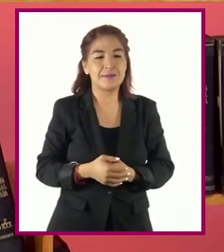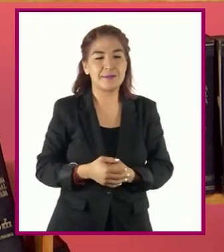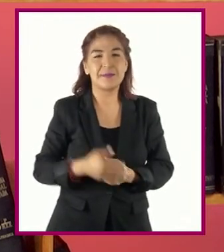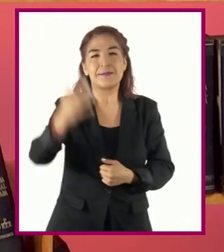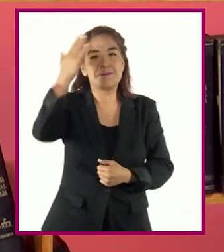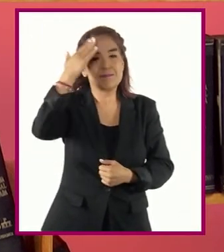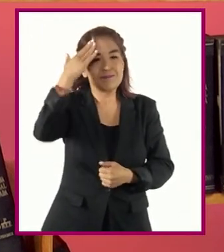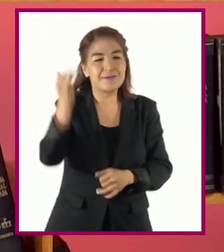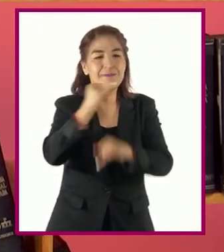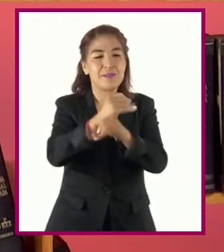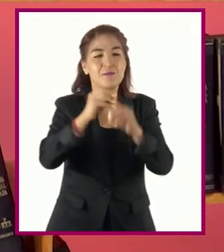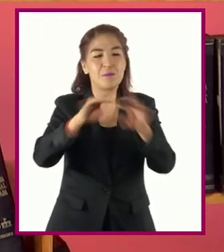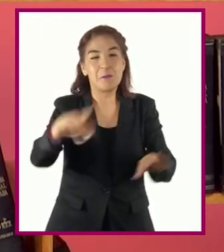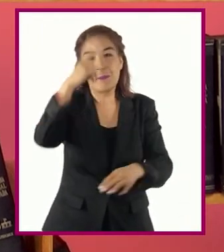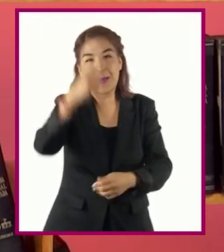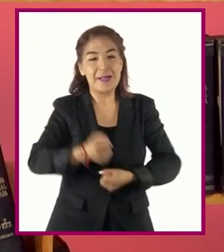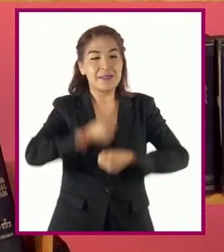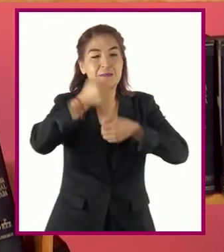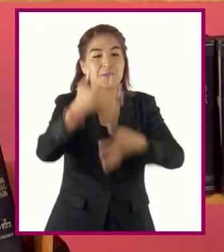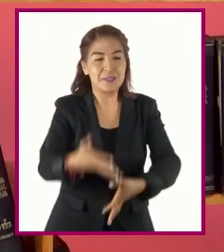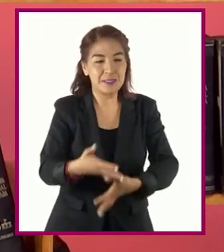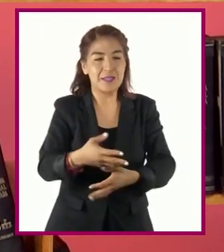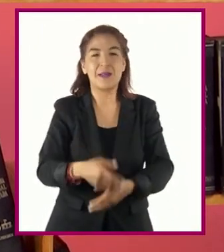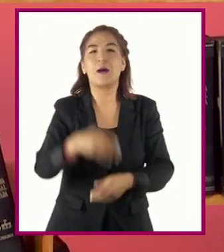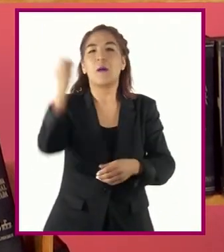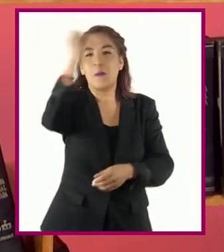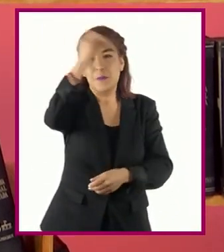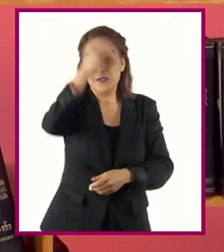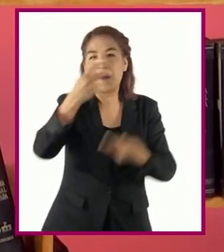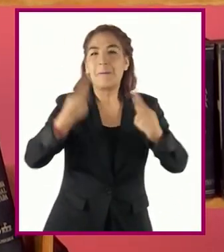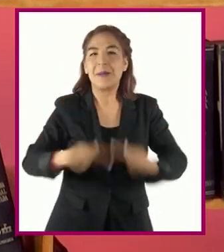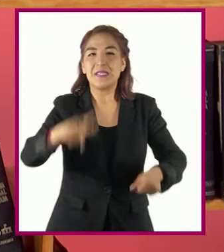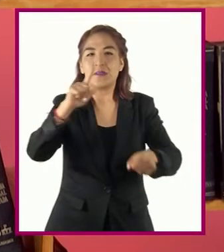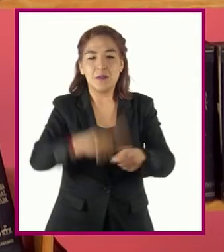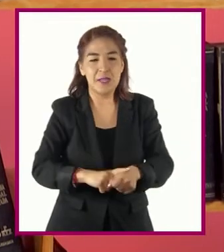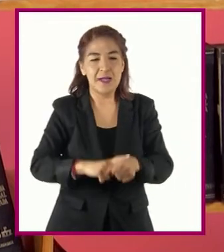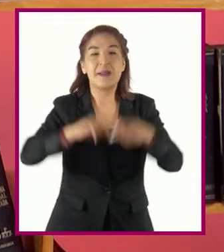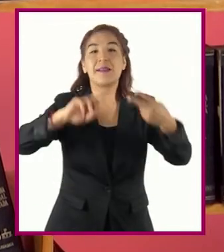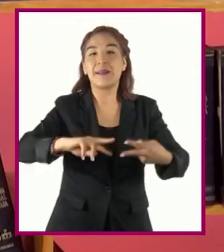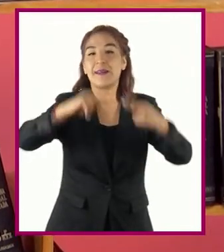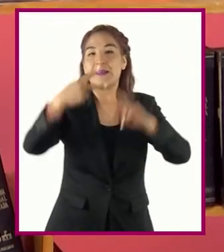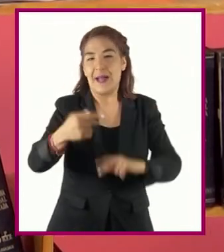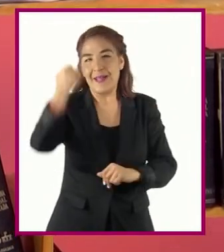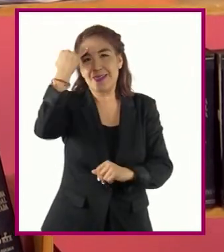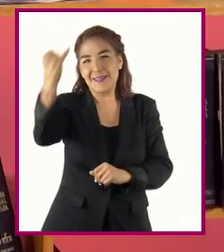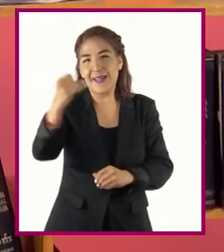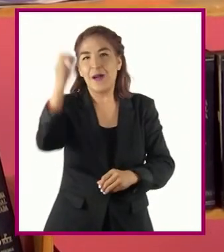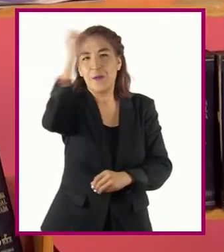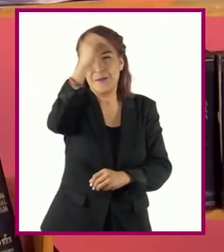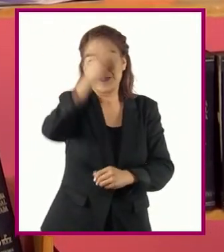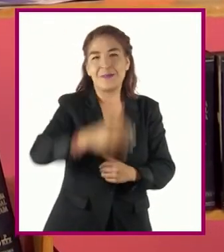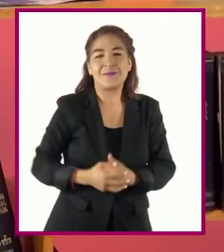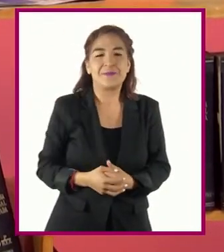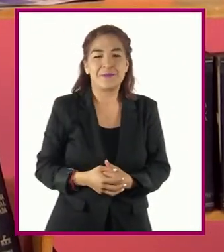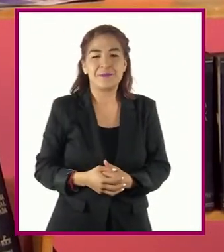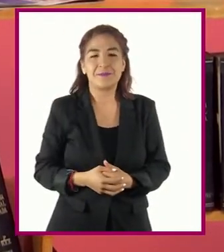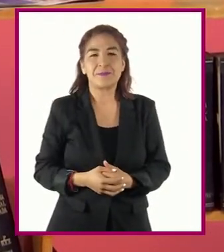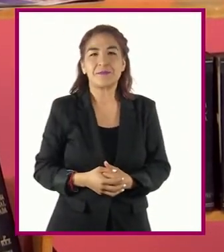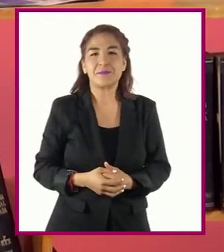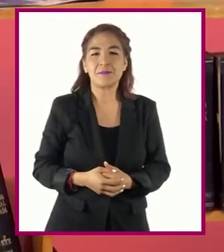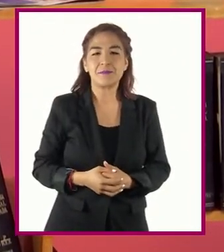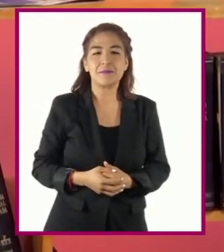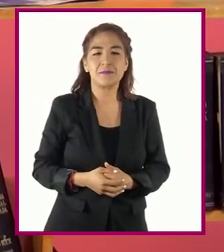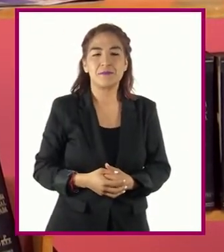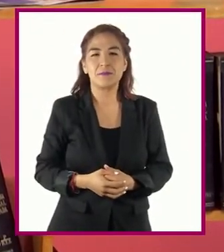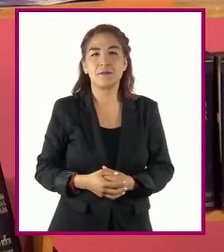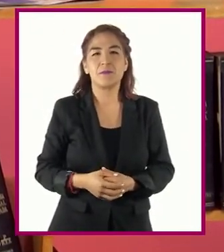jerarquizar información para expresar opiniones personales, contrastar ideas. Y